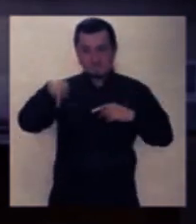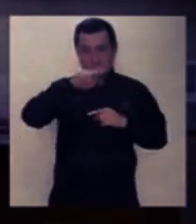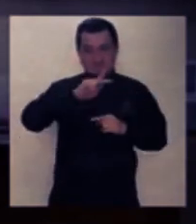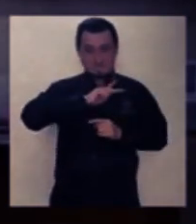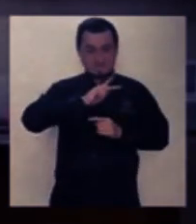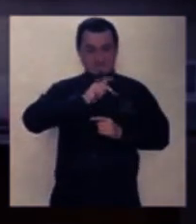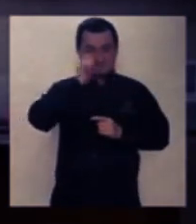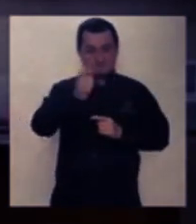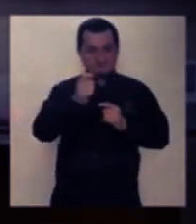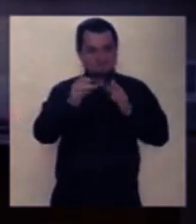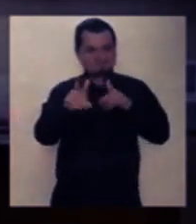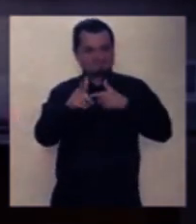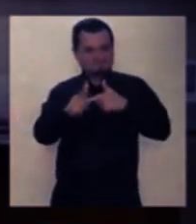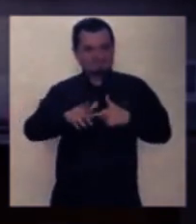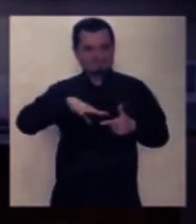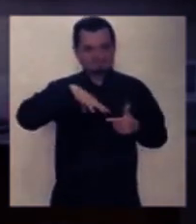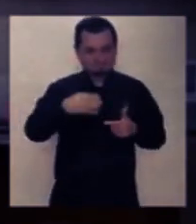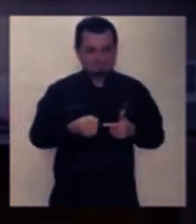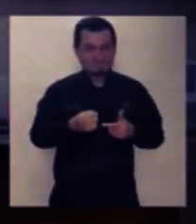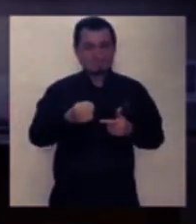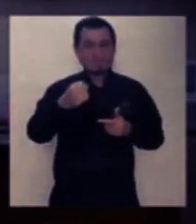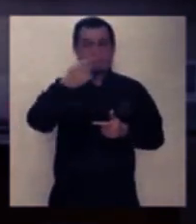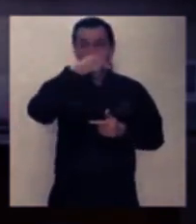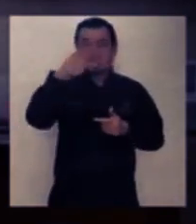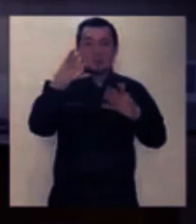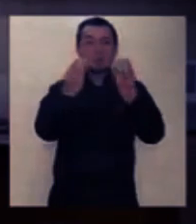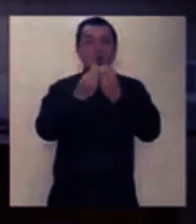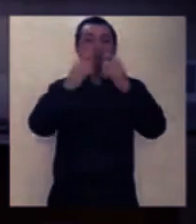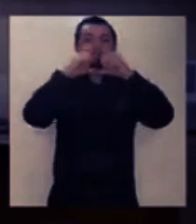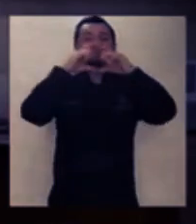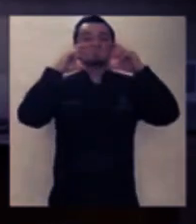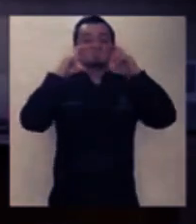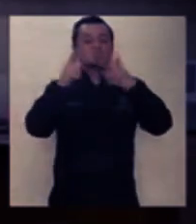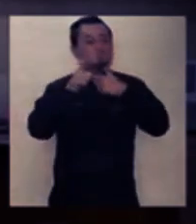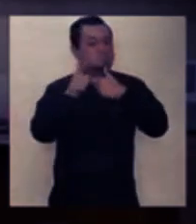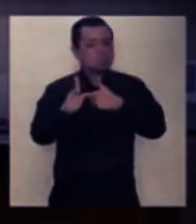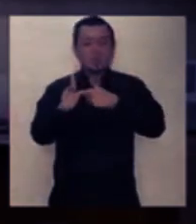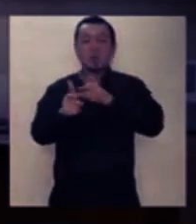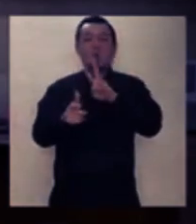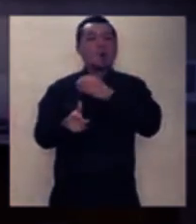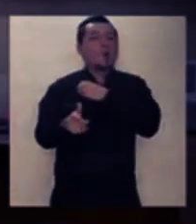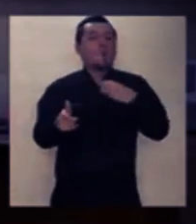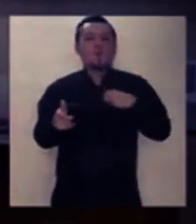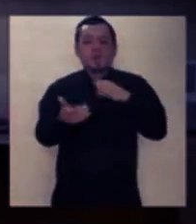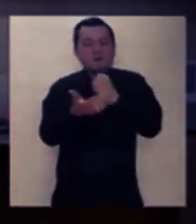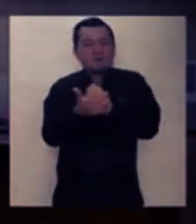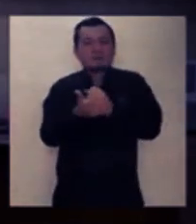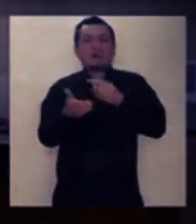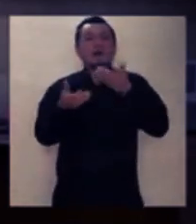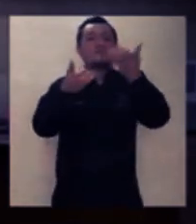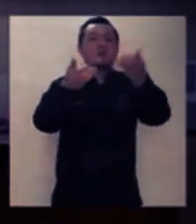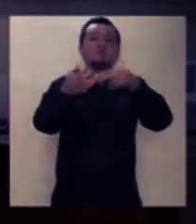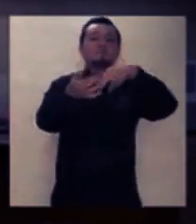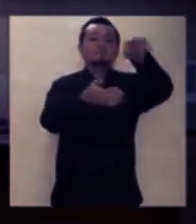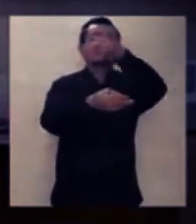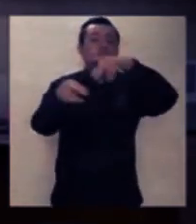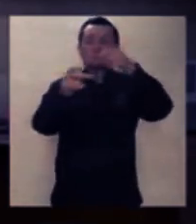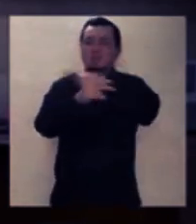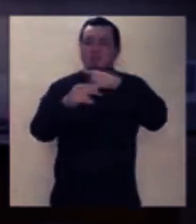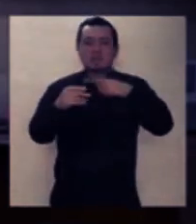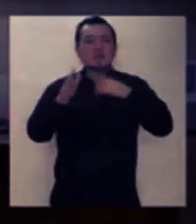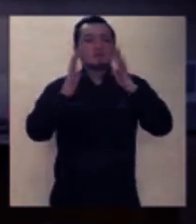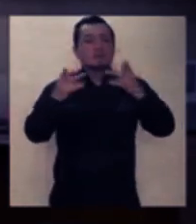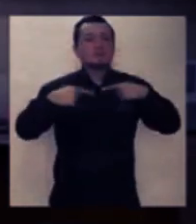aislamiento voluntario para llegar al tope de nuestra capacidad. Tercero, reforzar el uso de cubrebocas como una medida obligatoria en el espacio público